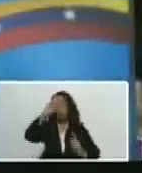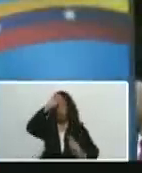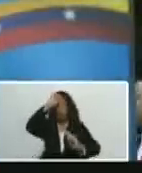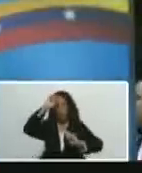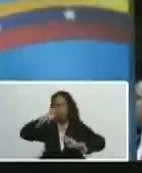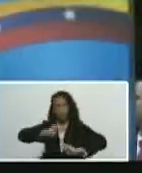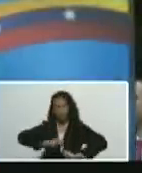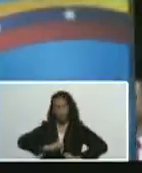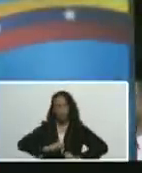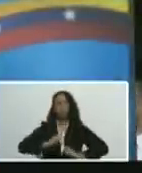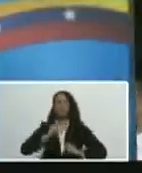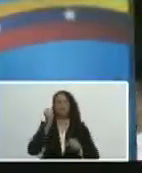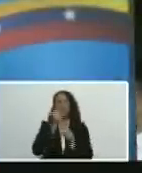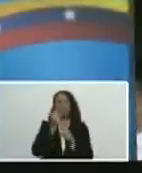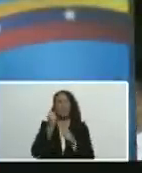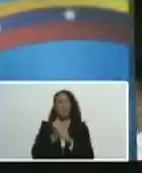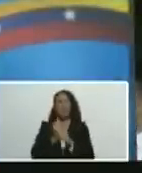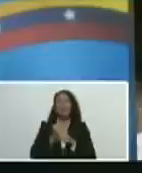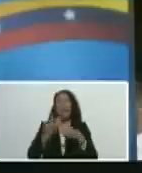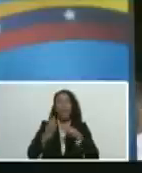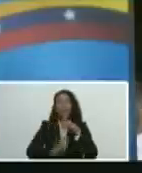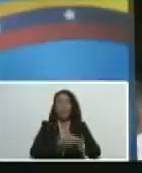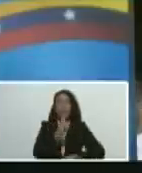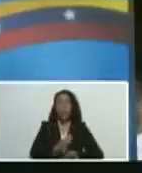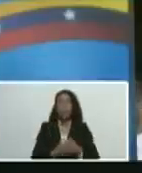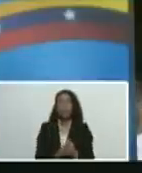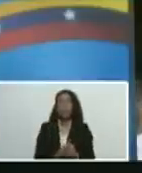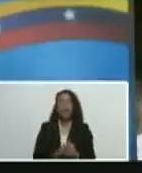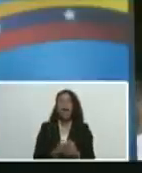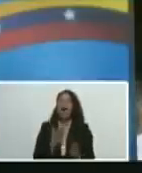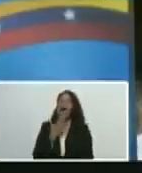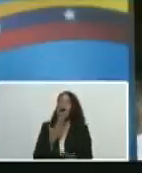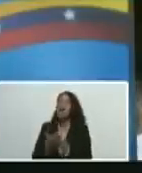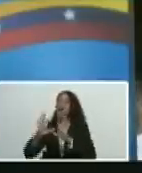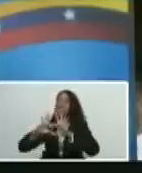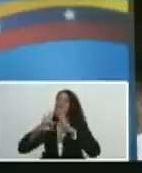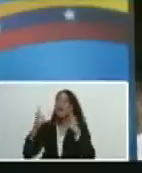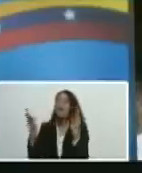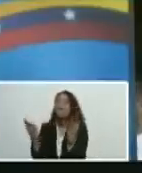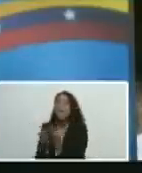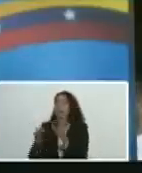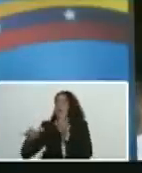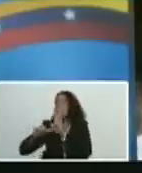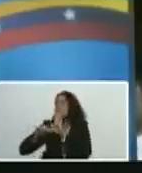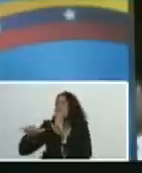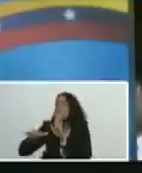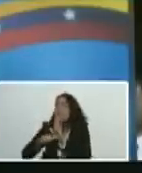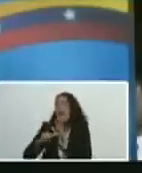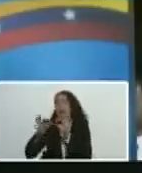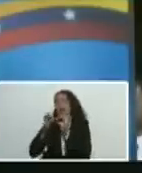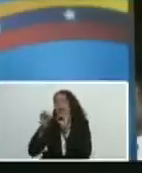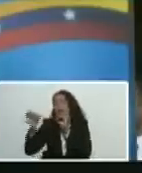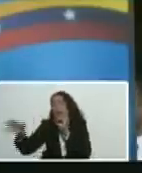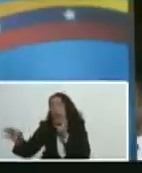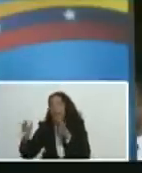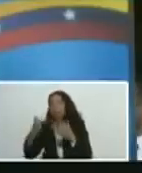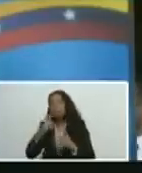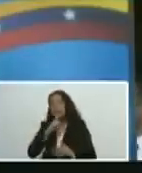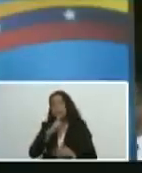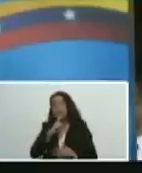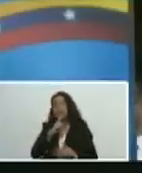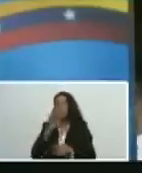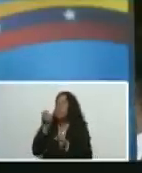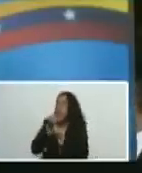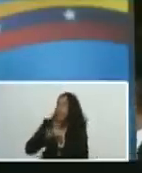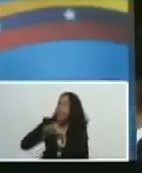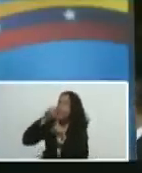y digna empresa. A nuestros seres queridos, quienes en la cercanía y la distancia siempre han sido